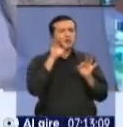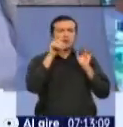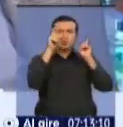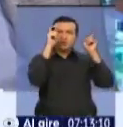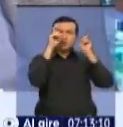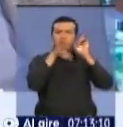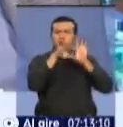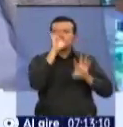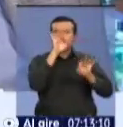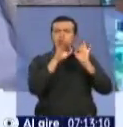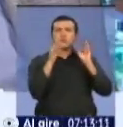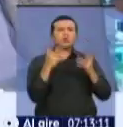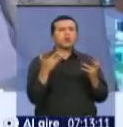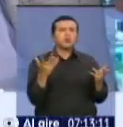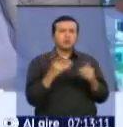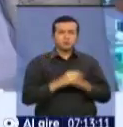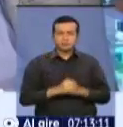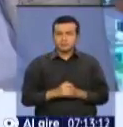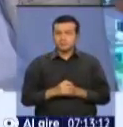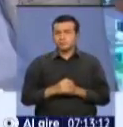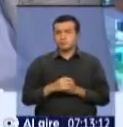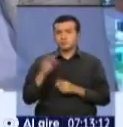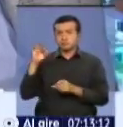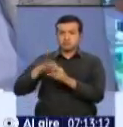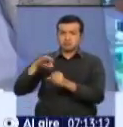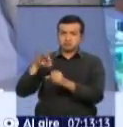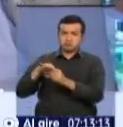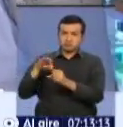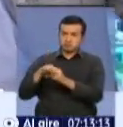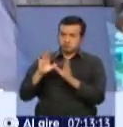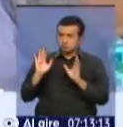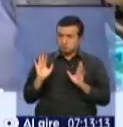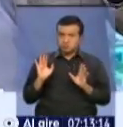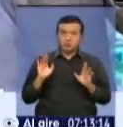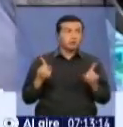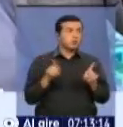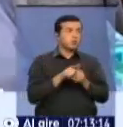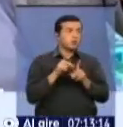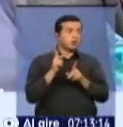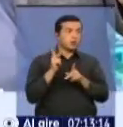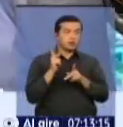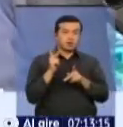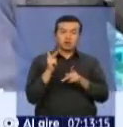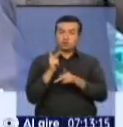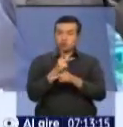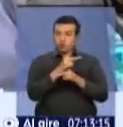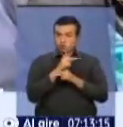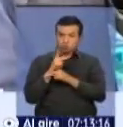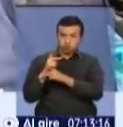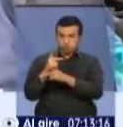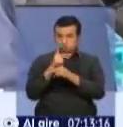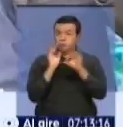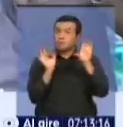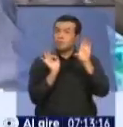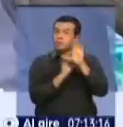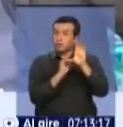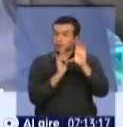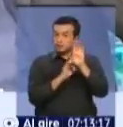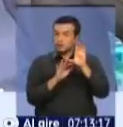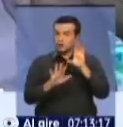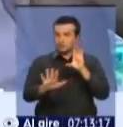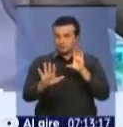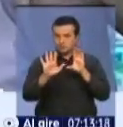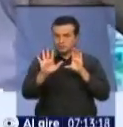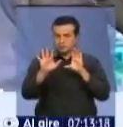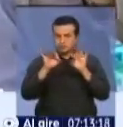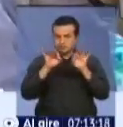control? Sería por elección popular, repito. ¿También? El Consejo de Participación no.